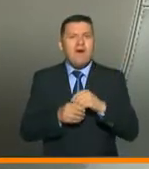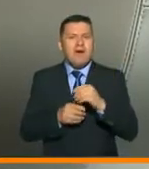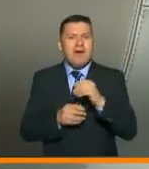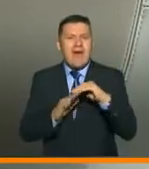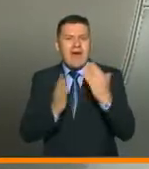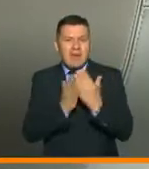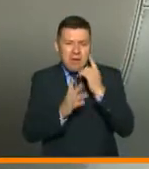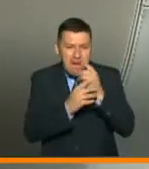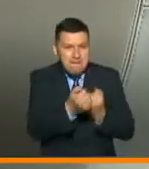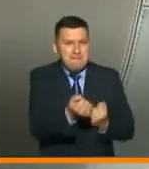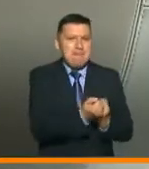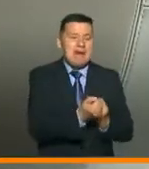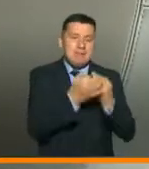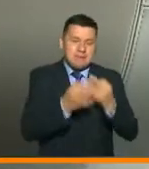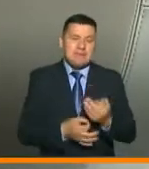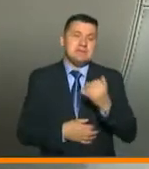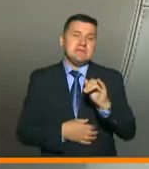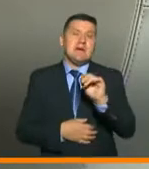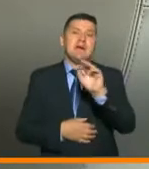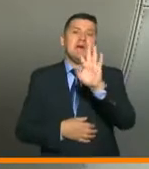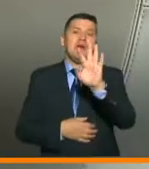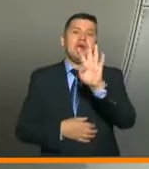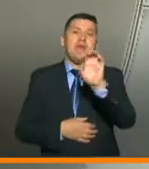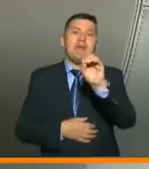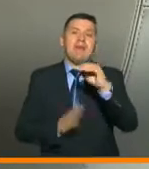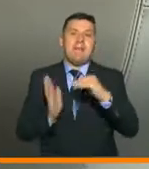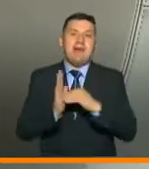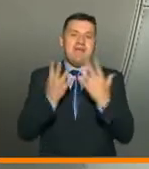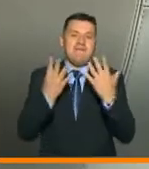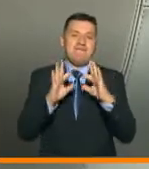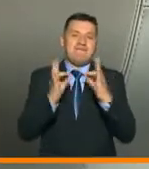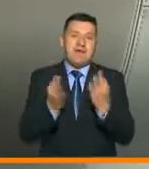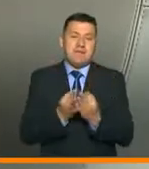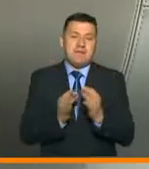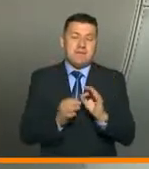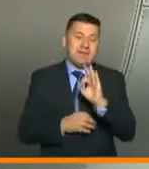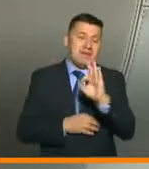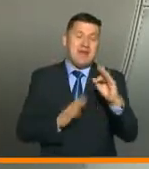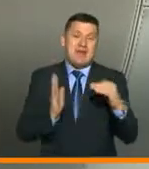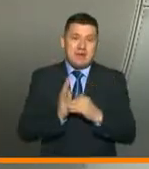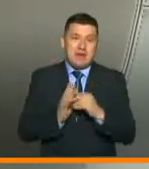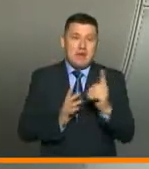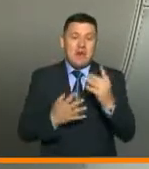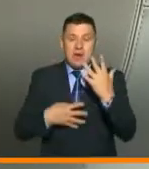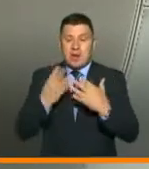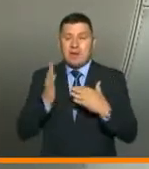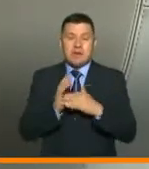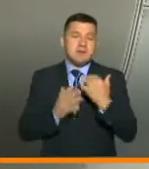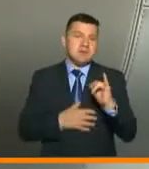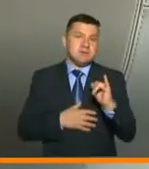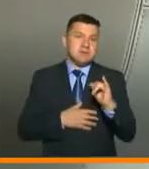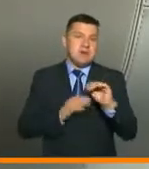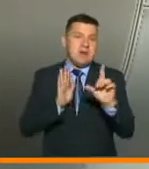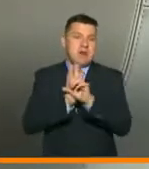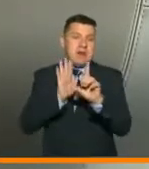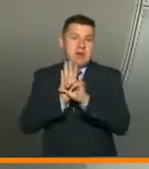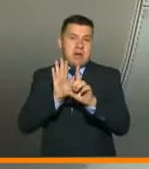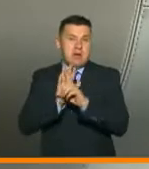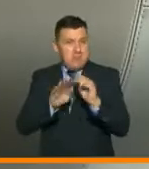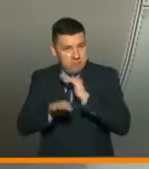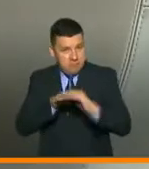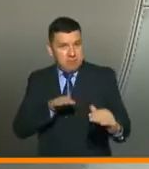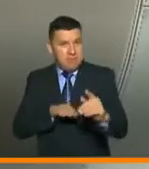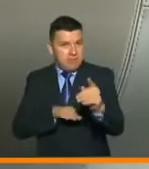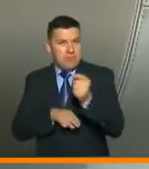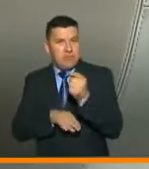por la Educación. Llegamos ya a 90,000 familias, de estas 33,000, 14,000 ya tienen legalizado, los invitamos